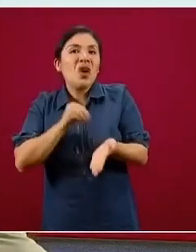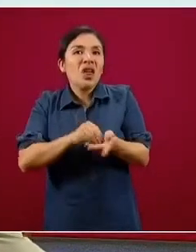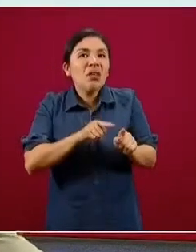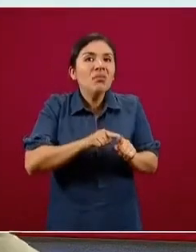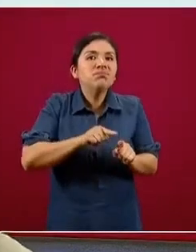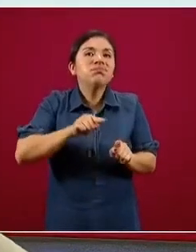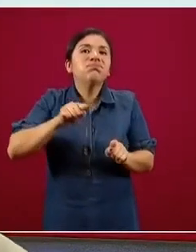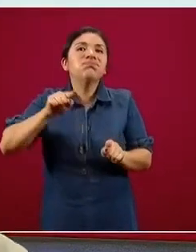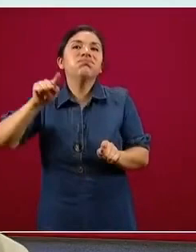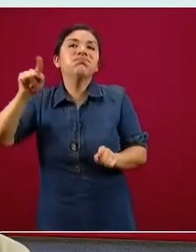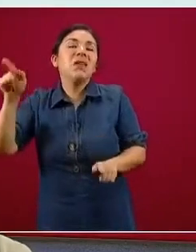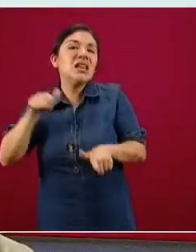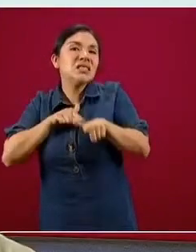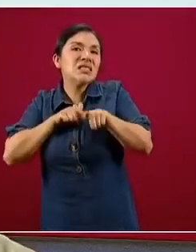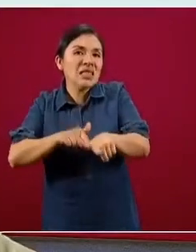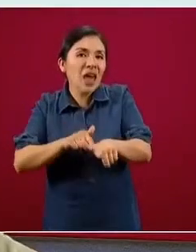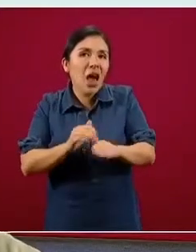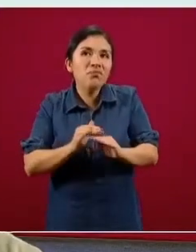subir,